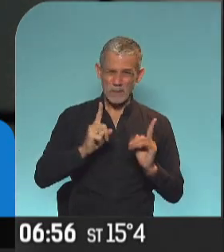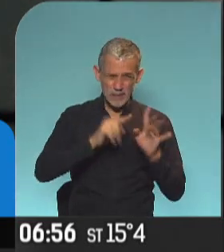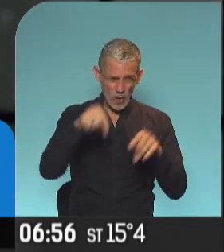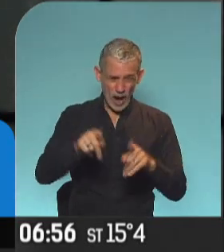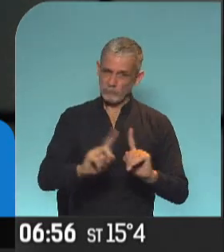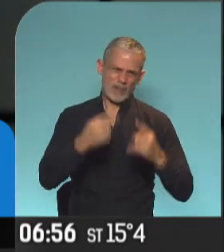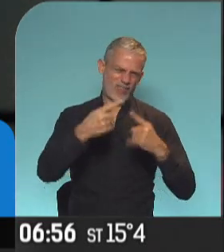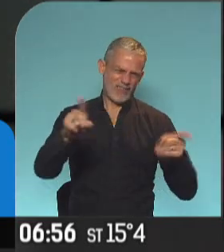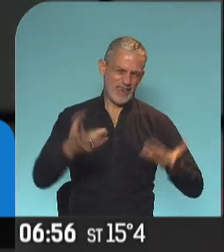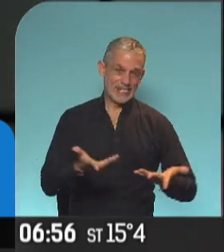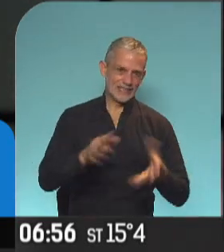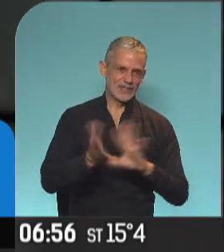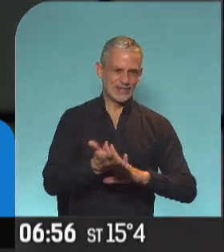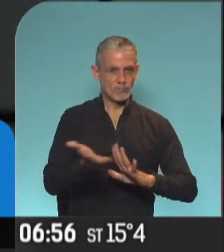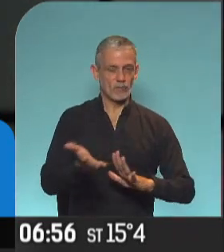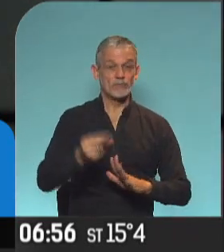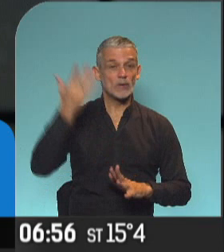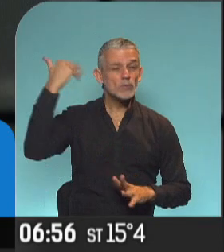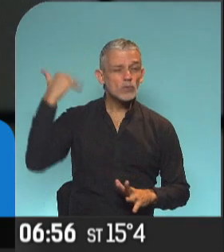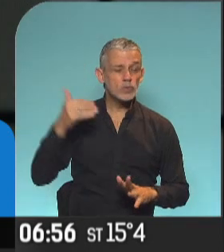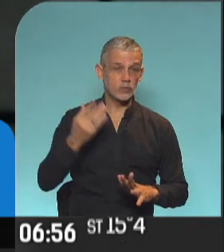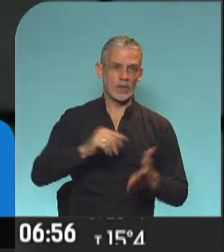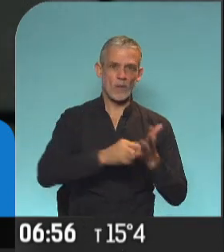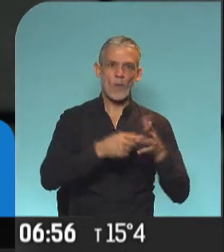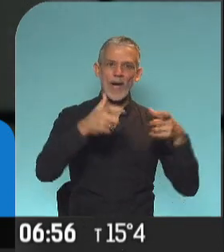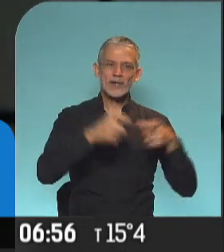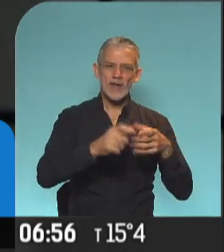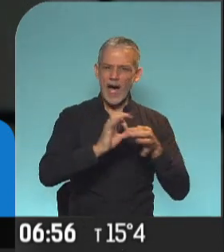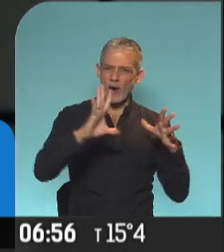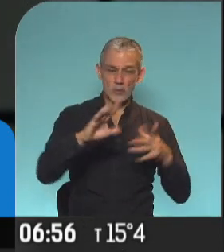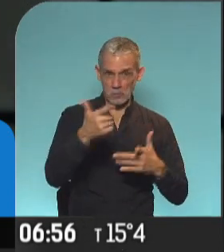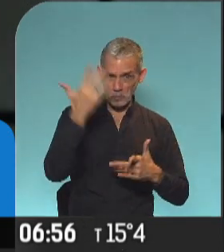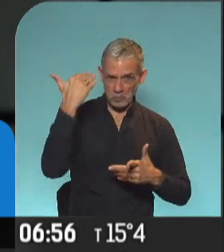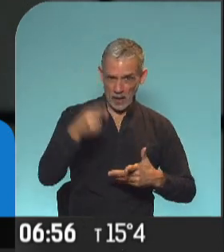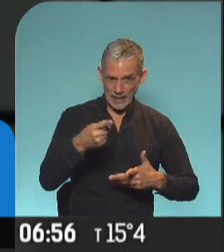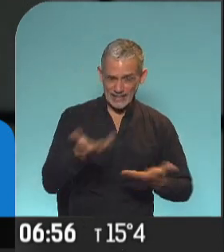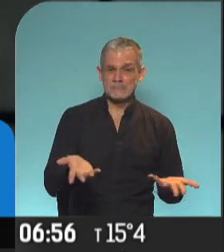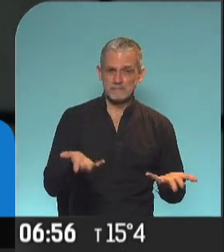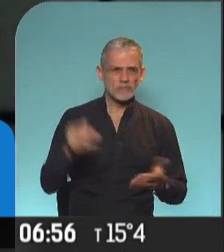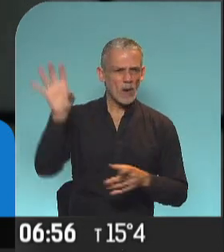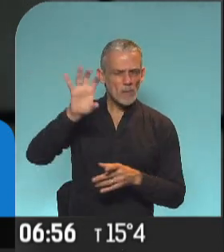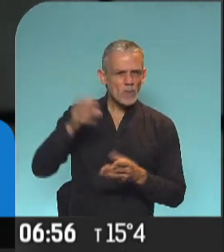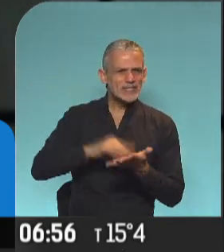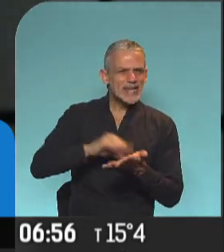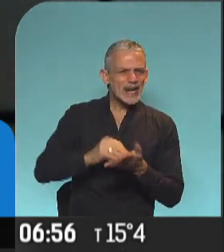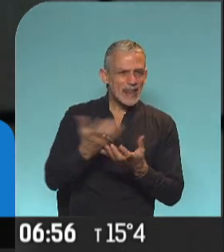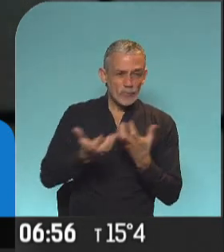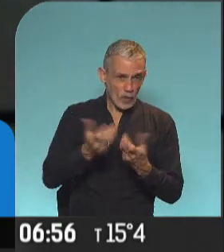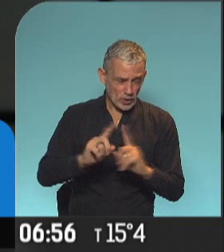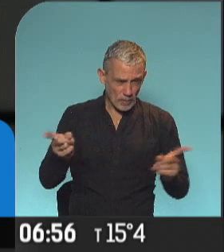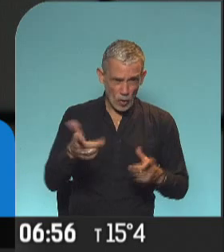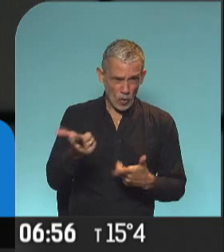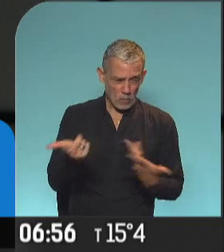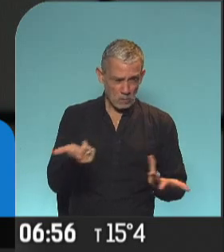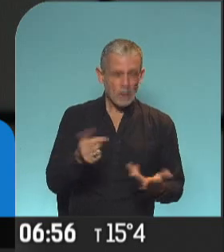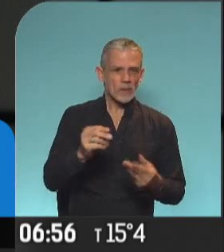hoy, claramente. También es cierto que no existía la ciudad de Buenos Aires como ciudad autónoma, tampoco la provincia de Tierra del Fuego. El esquema se